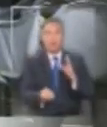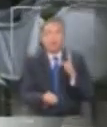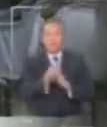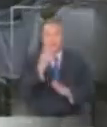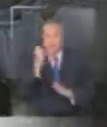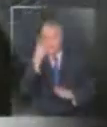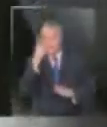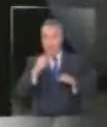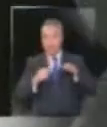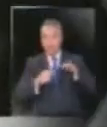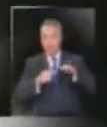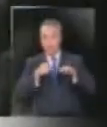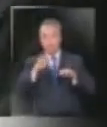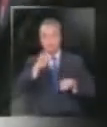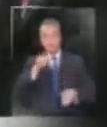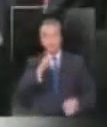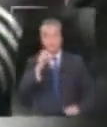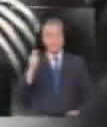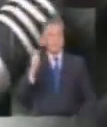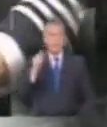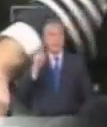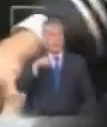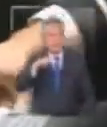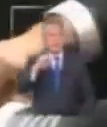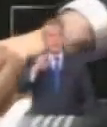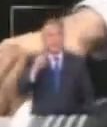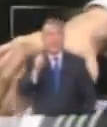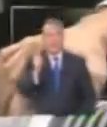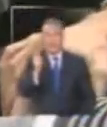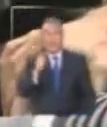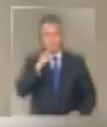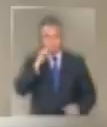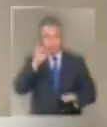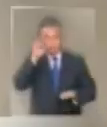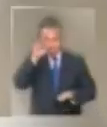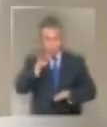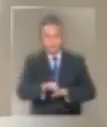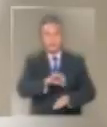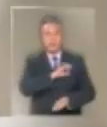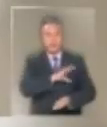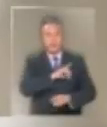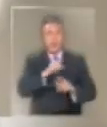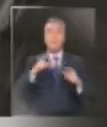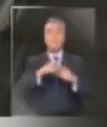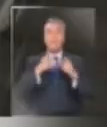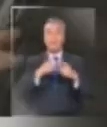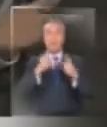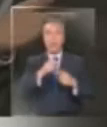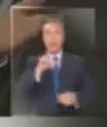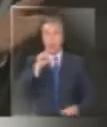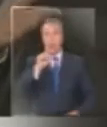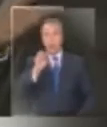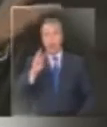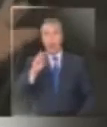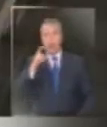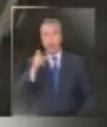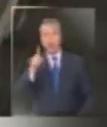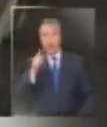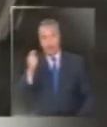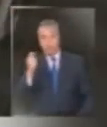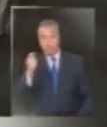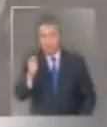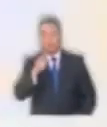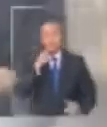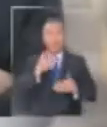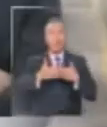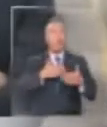flota JetSmart, la línea aérea de capitales estadounidenses que aterrizó en Chile para ofrecer pasajes low cost. ¿Cuándo comenzará la operación y